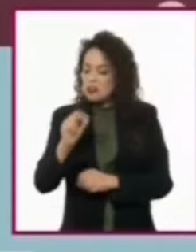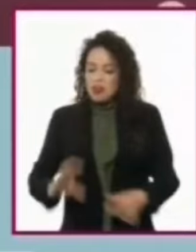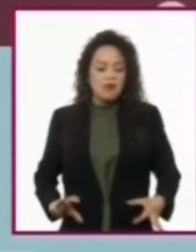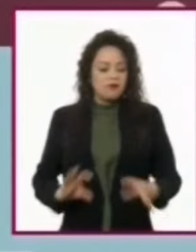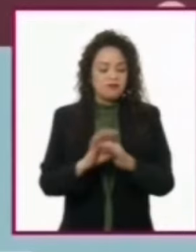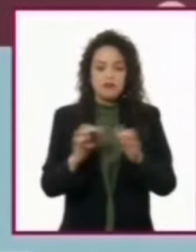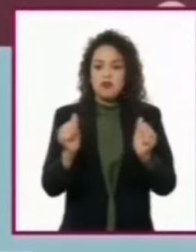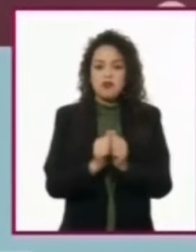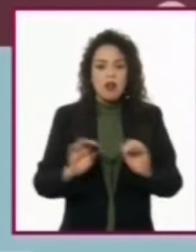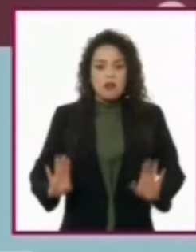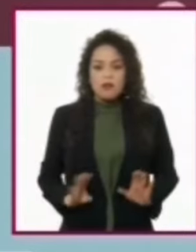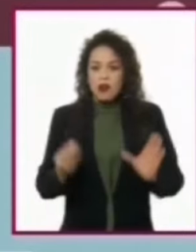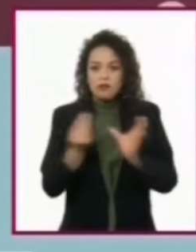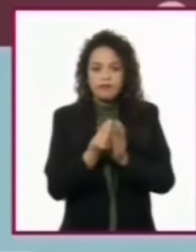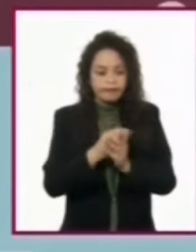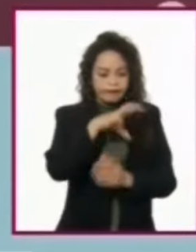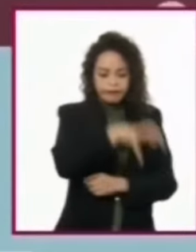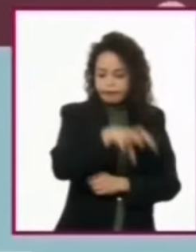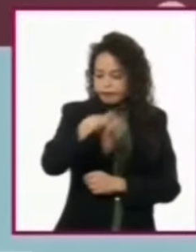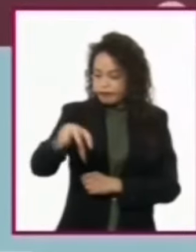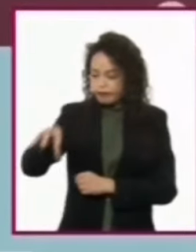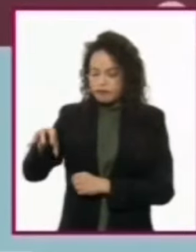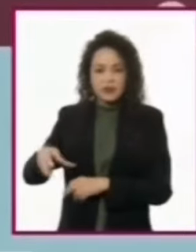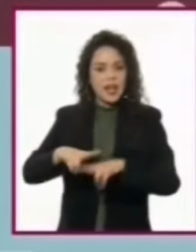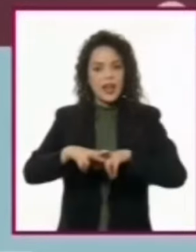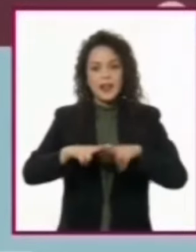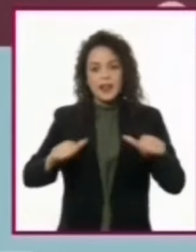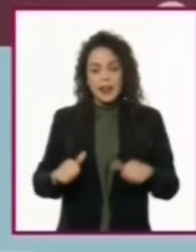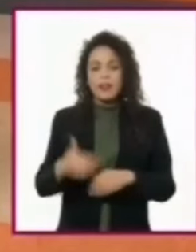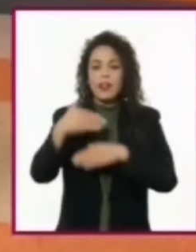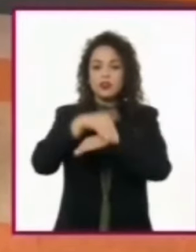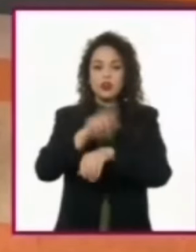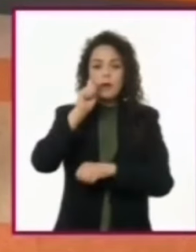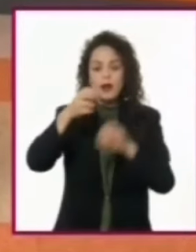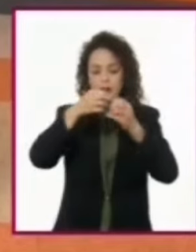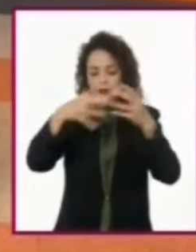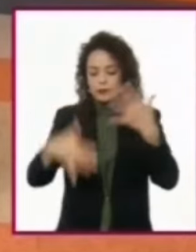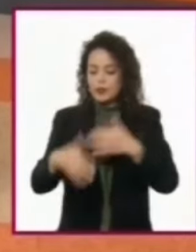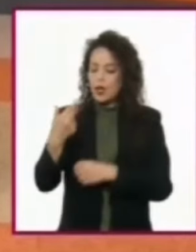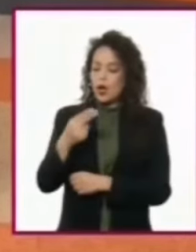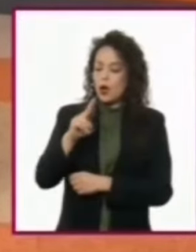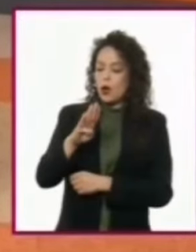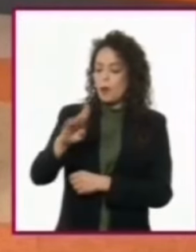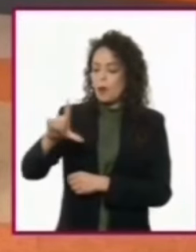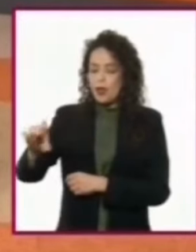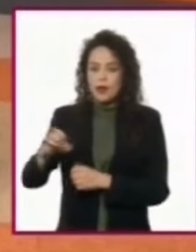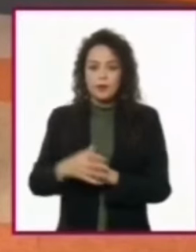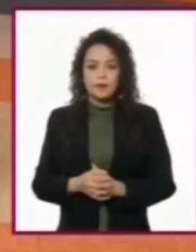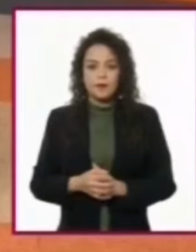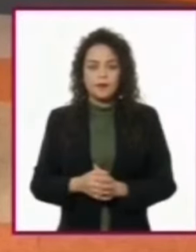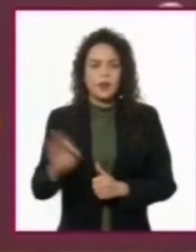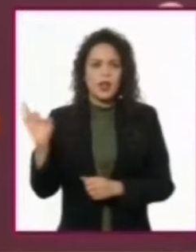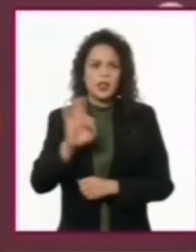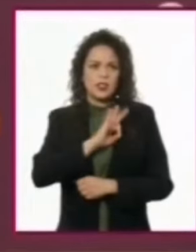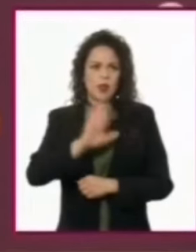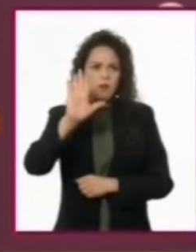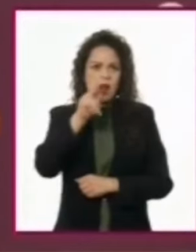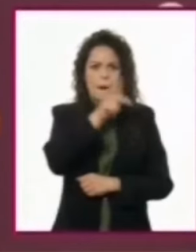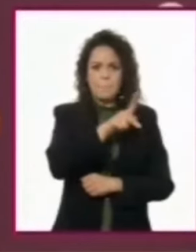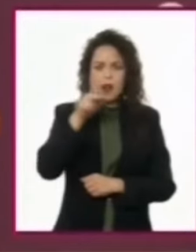ninguna clasificación de galaxias de la secuencia de Hubble. Quizá puedan tener propiedades muy similares a